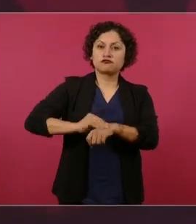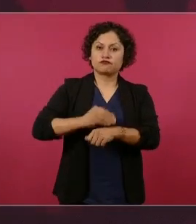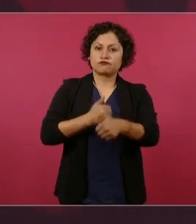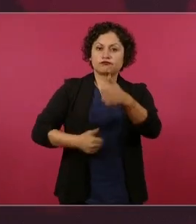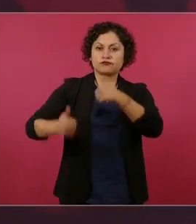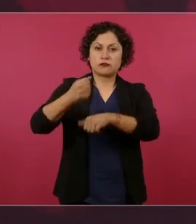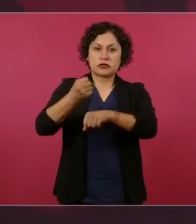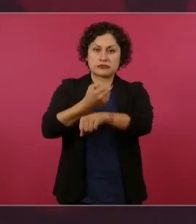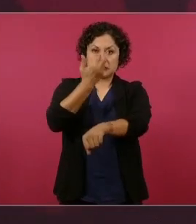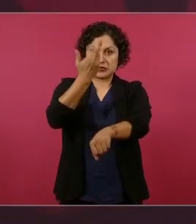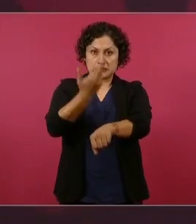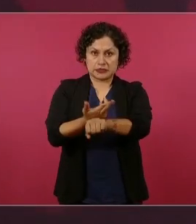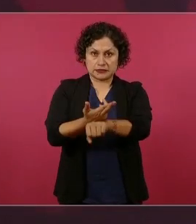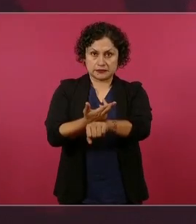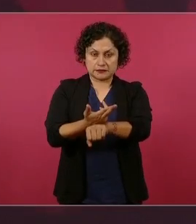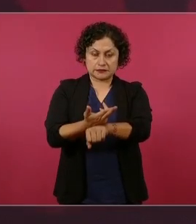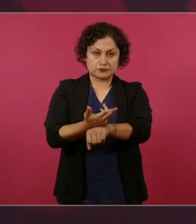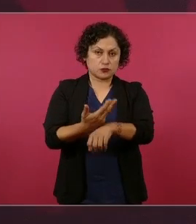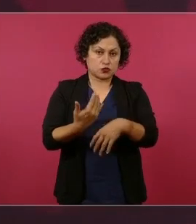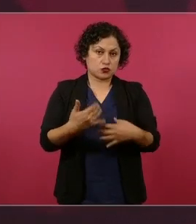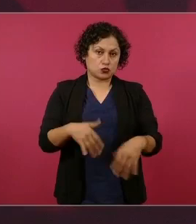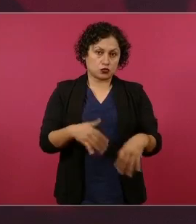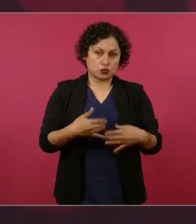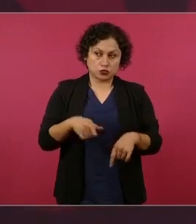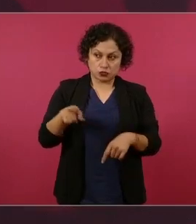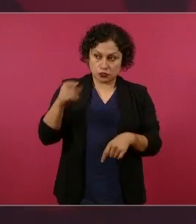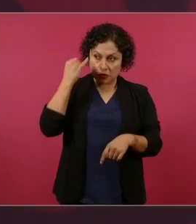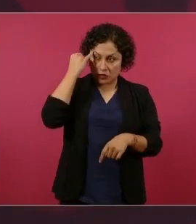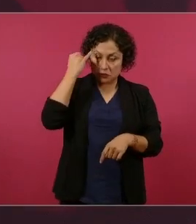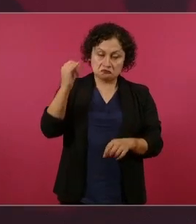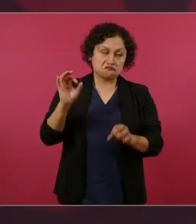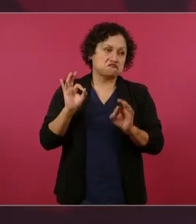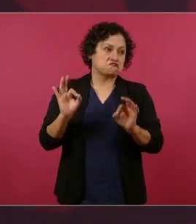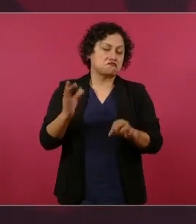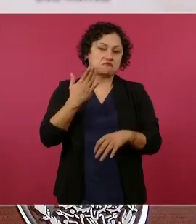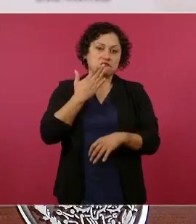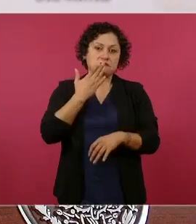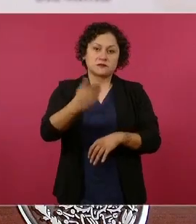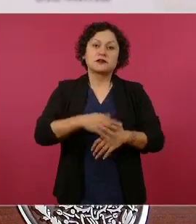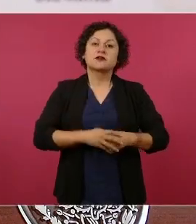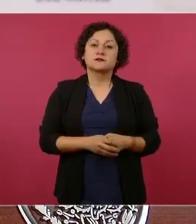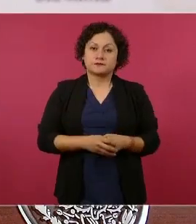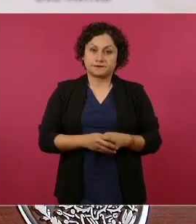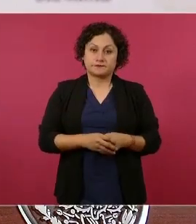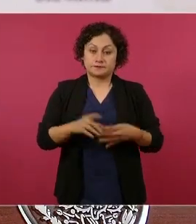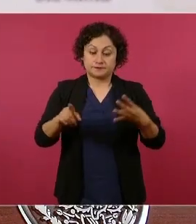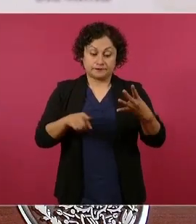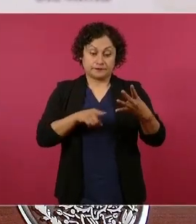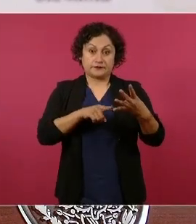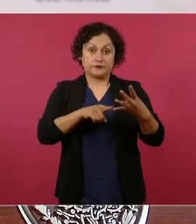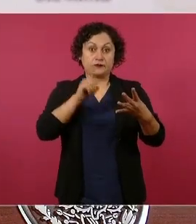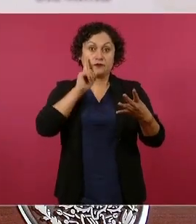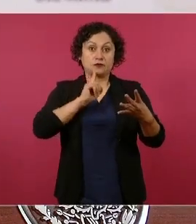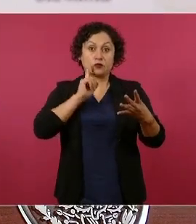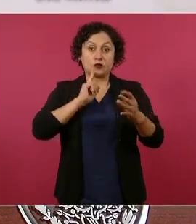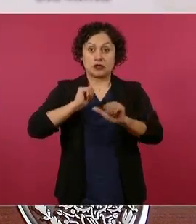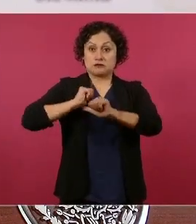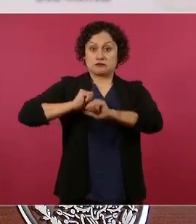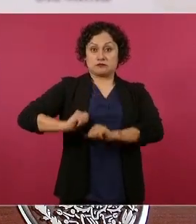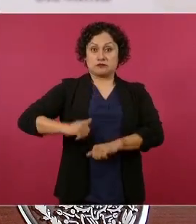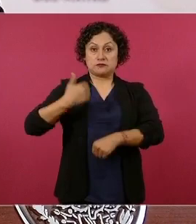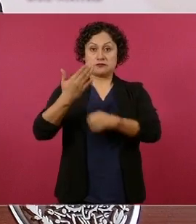muy buena idea, Rosaura, es también